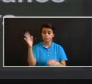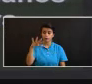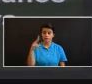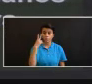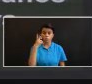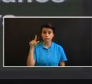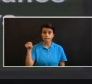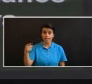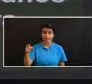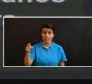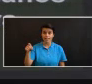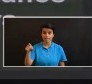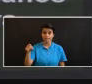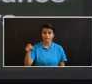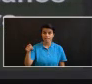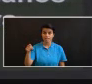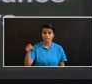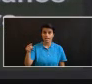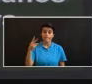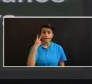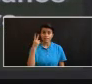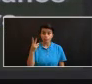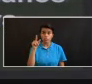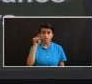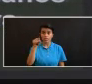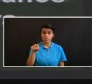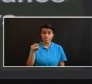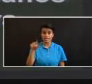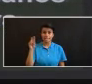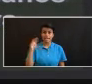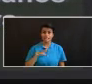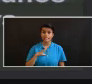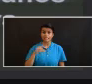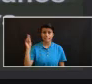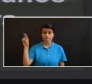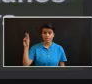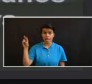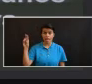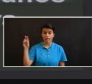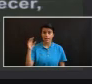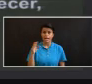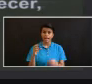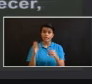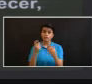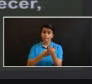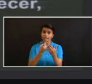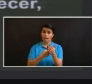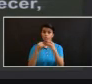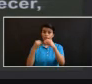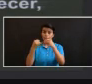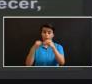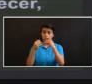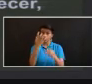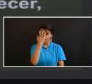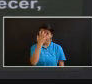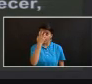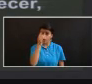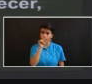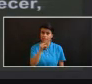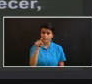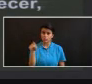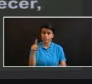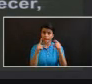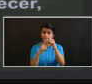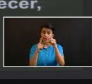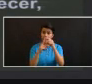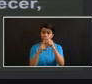quiénes y vimos que todos aquellos que tenían necesidad, publicanos, pecadores, aquellos, la